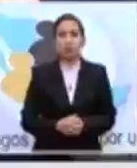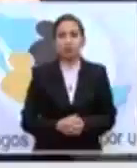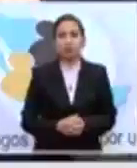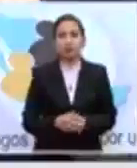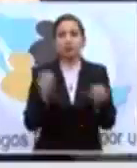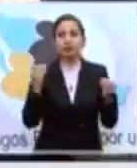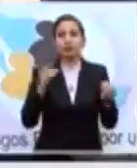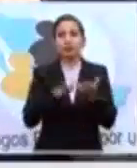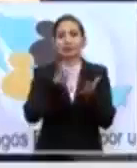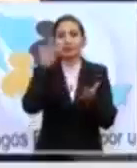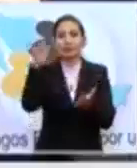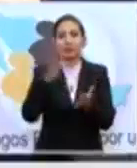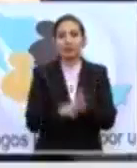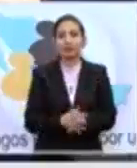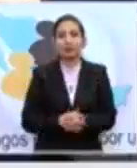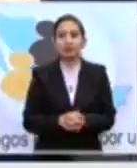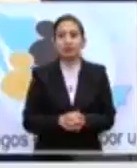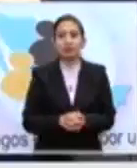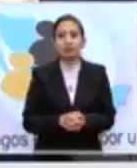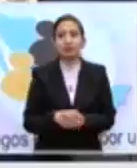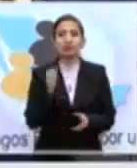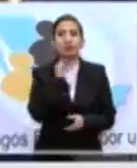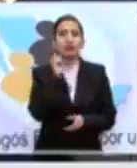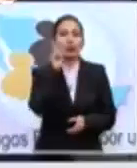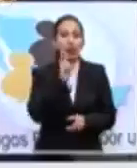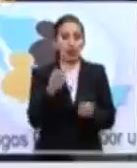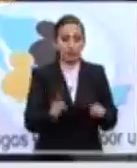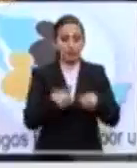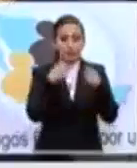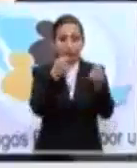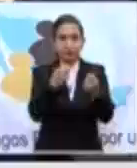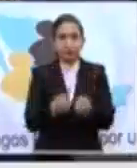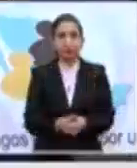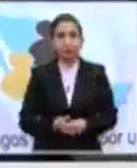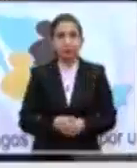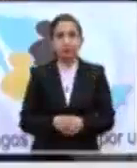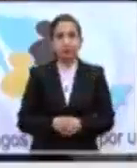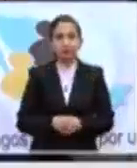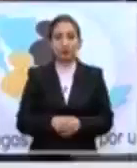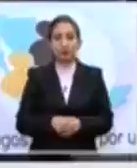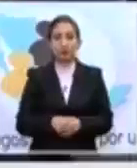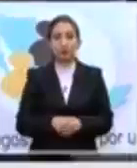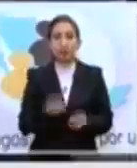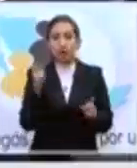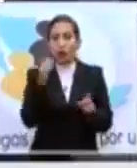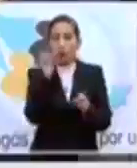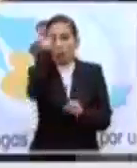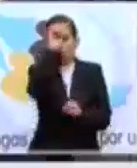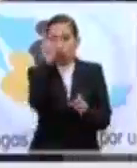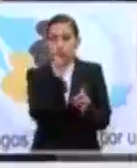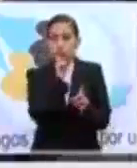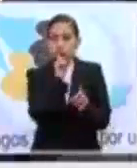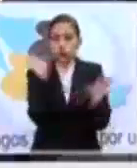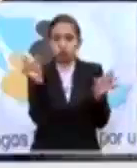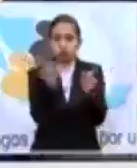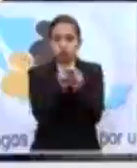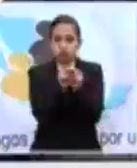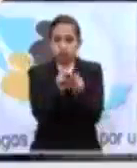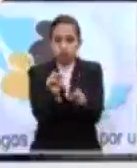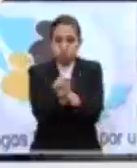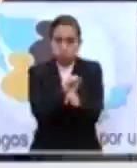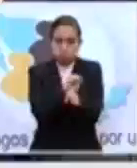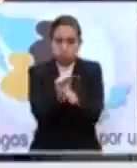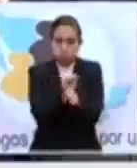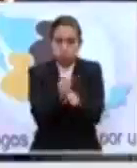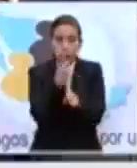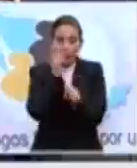Muchas gracias. Senador, adelante. Gracias. Un comentario muy modesto.